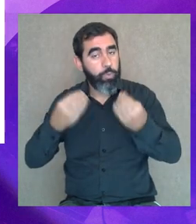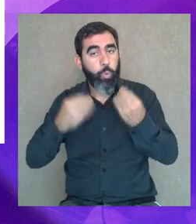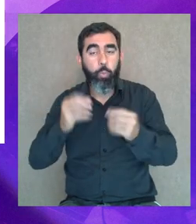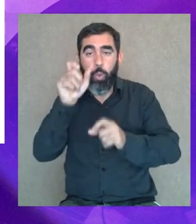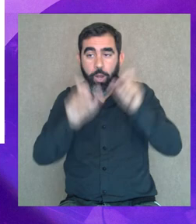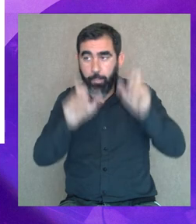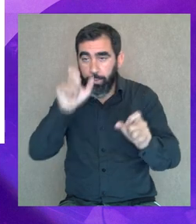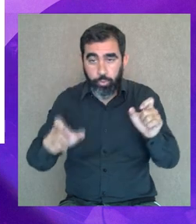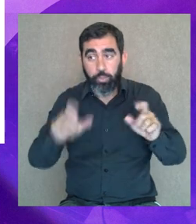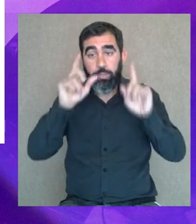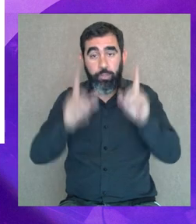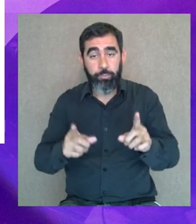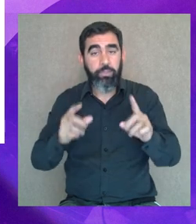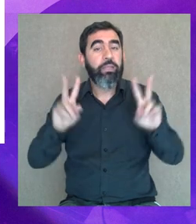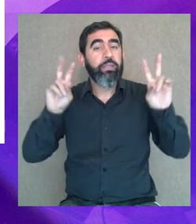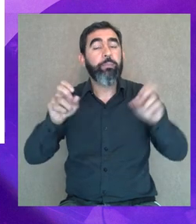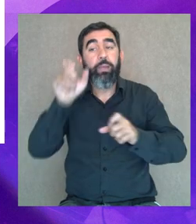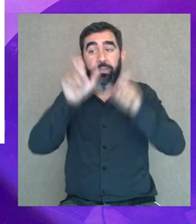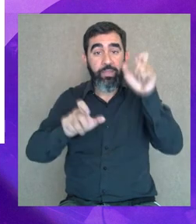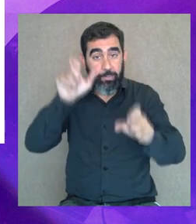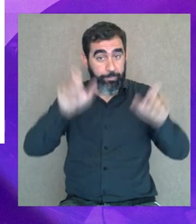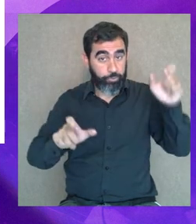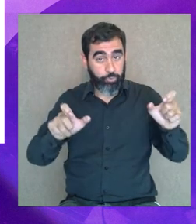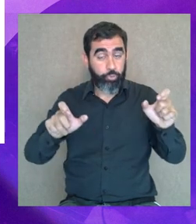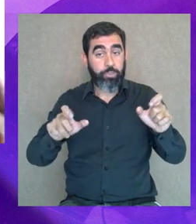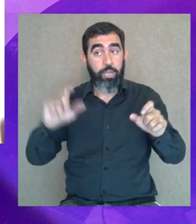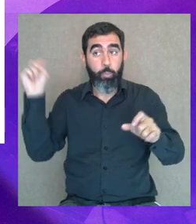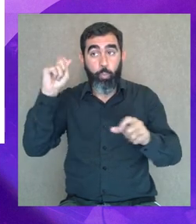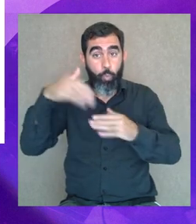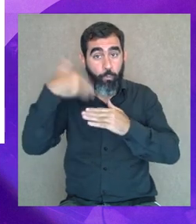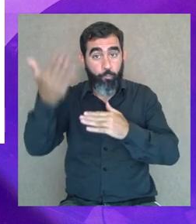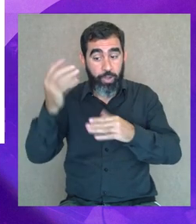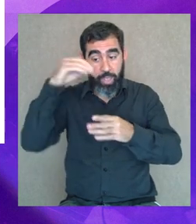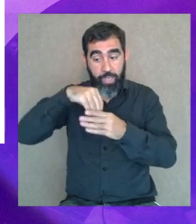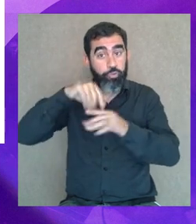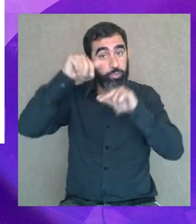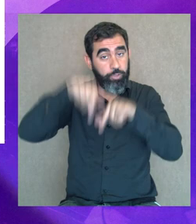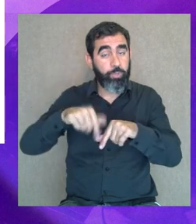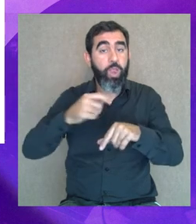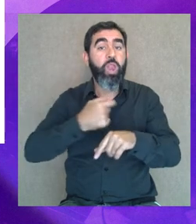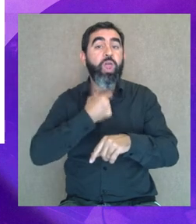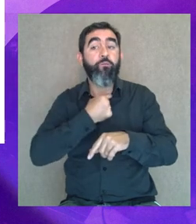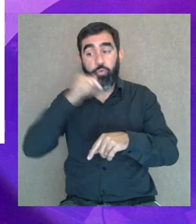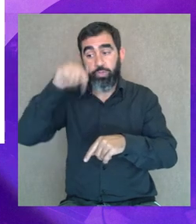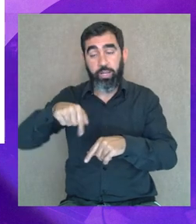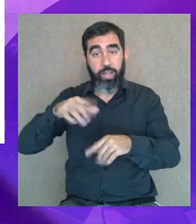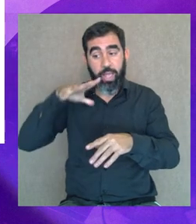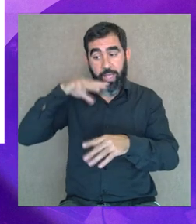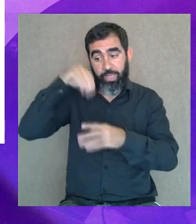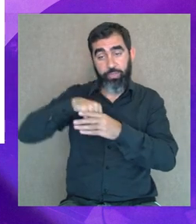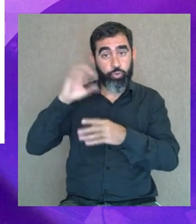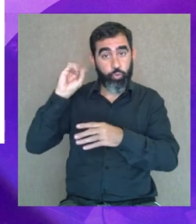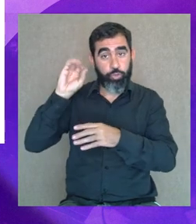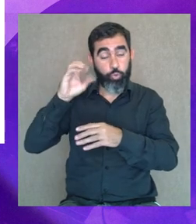como la del público también en la pensión con el tema de los públicos y los públicos internos y externos estas voces que están acá son voces